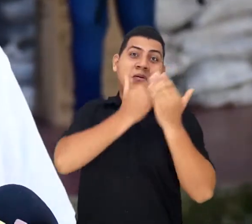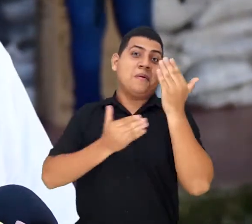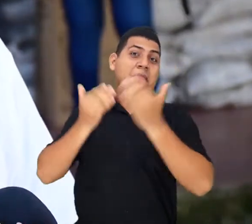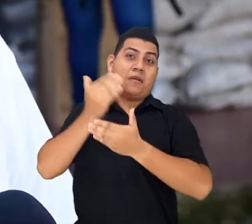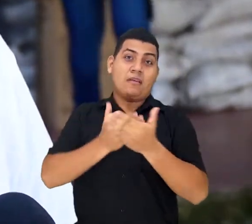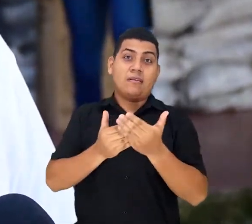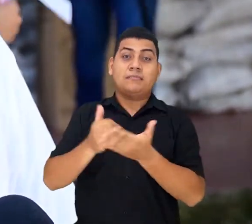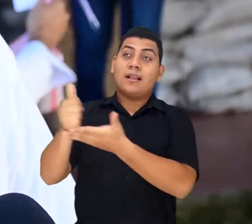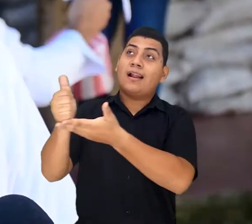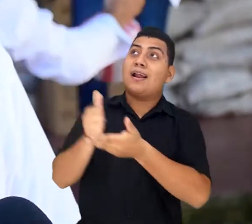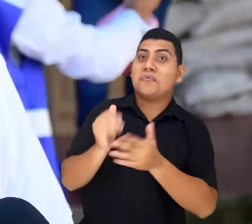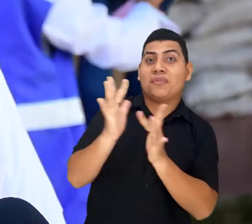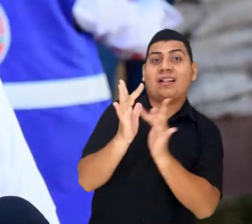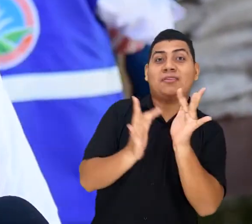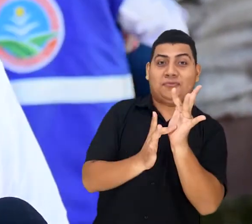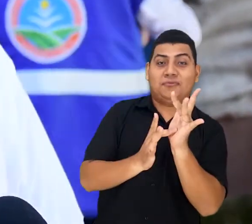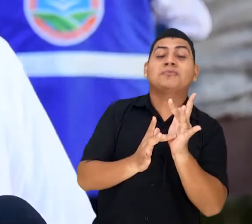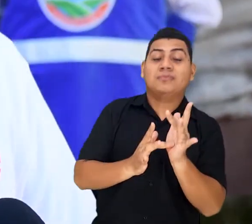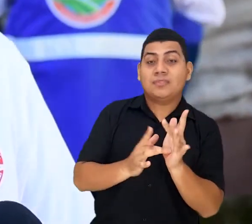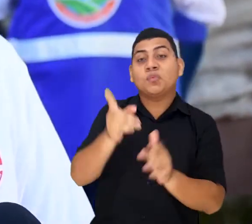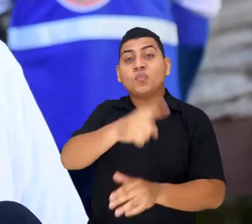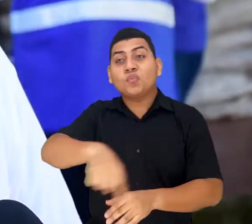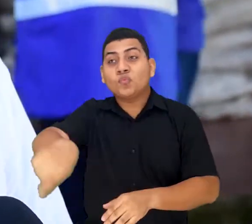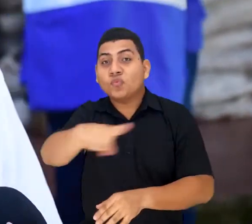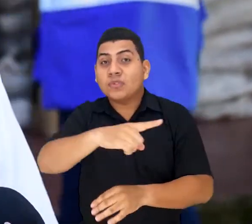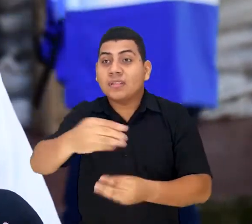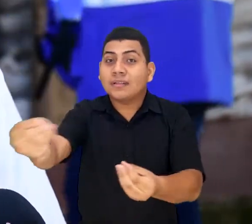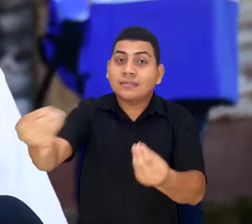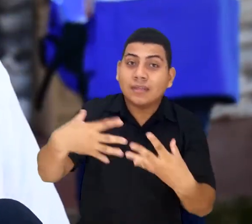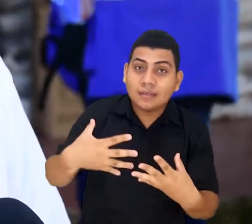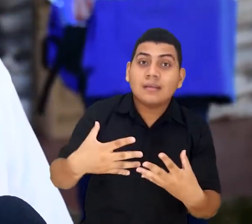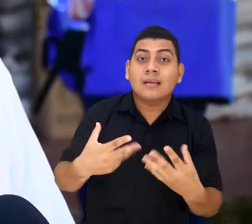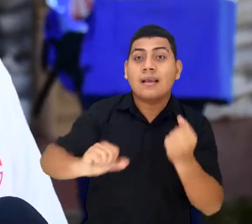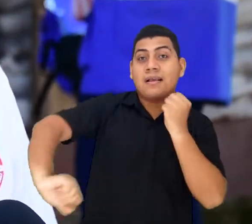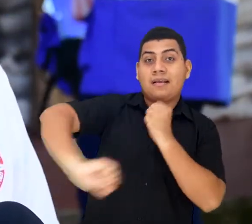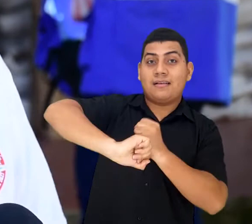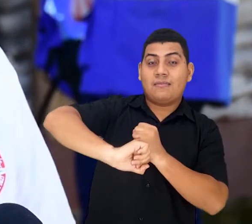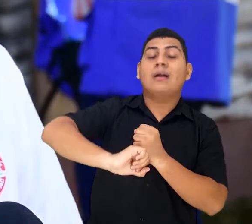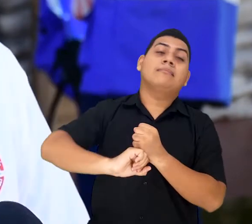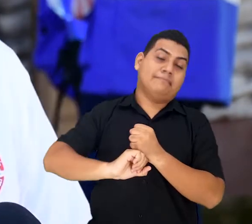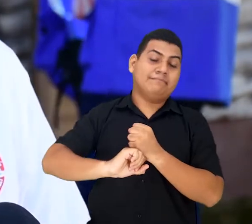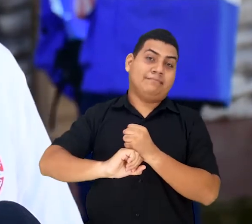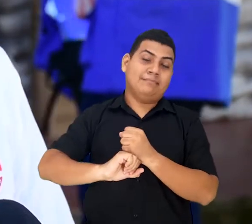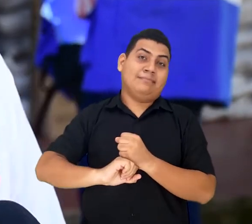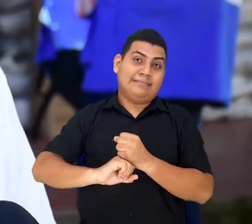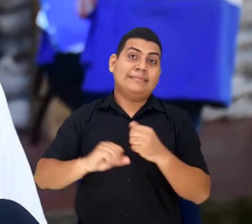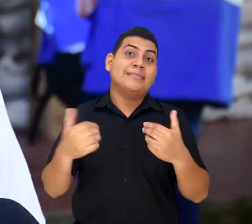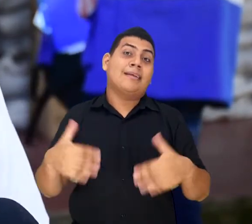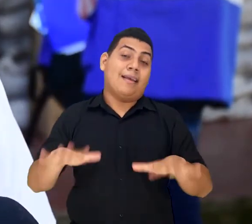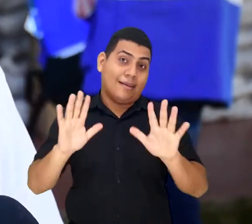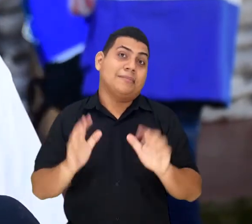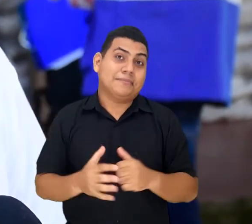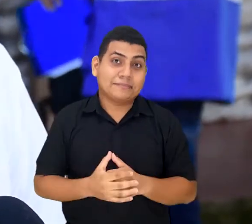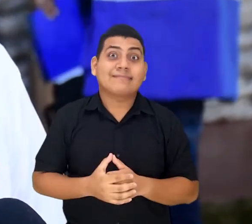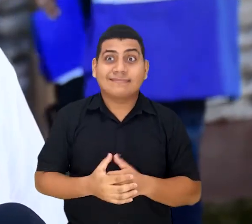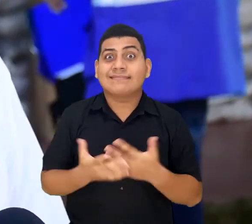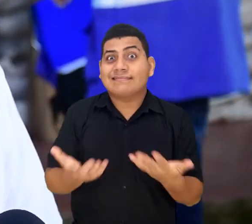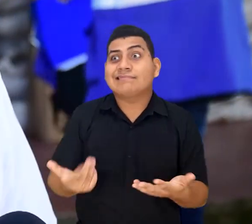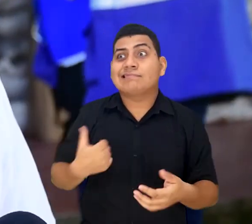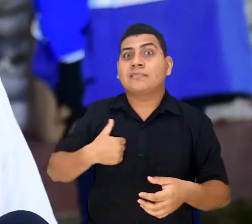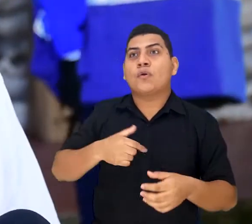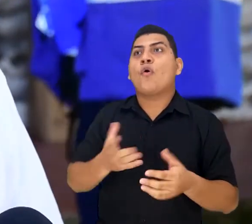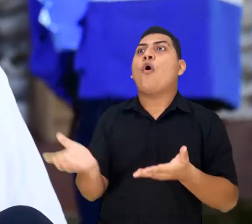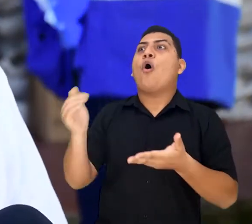cultivo con la ayuda de Jesucristo y de ustedes también que nos están colaborando, de que,